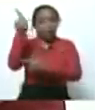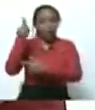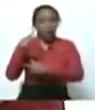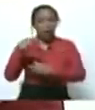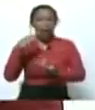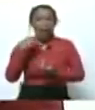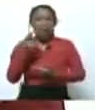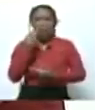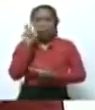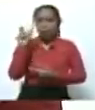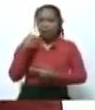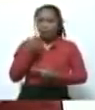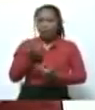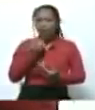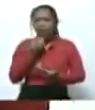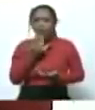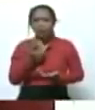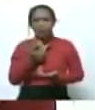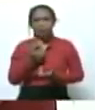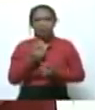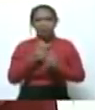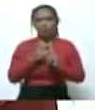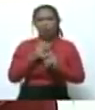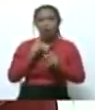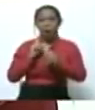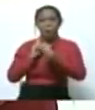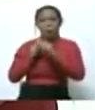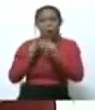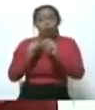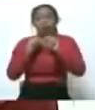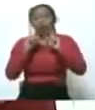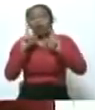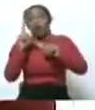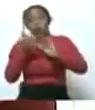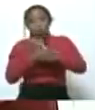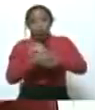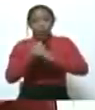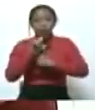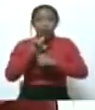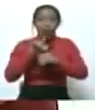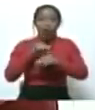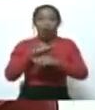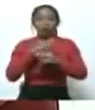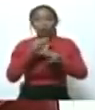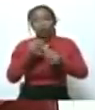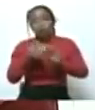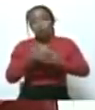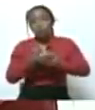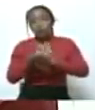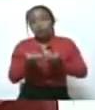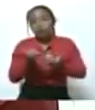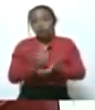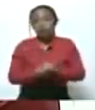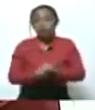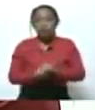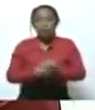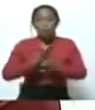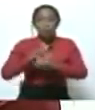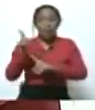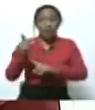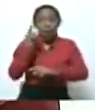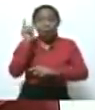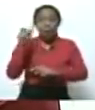esto, no está descubriendo el agua tibia. Ahora, que Petro lo diga ya es una hazaña, porque Petro es cobardón,